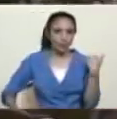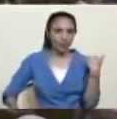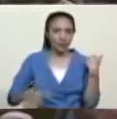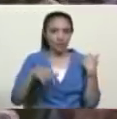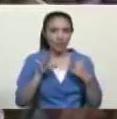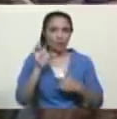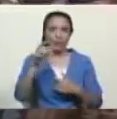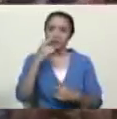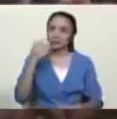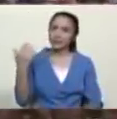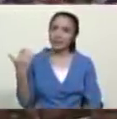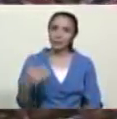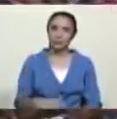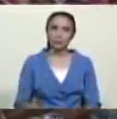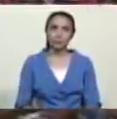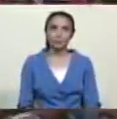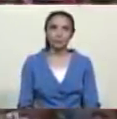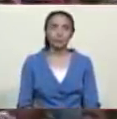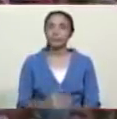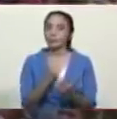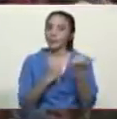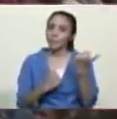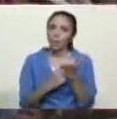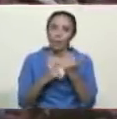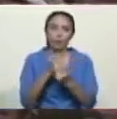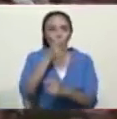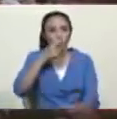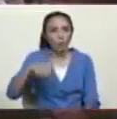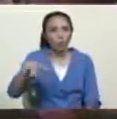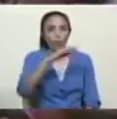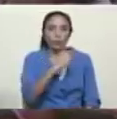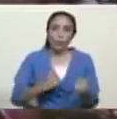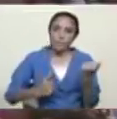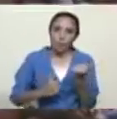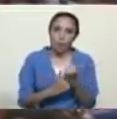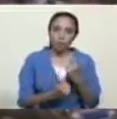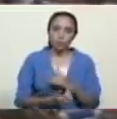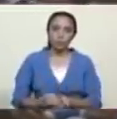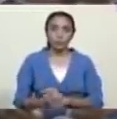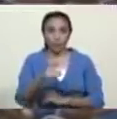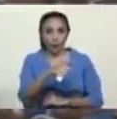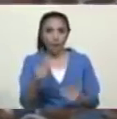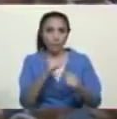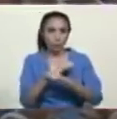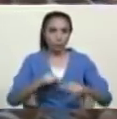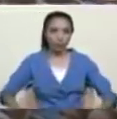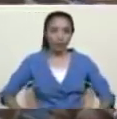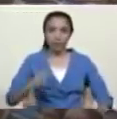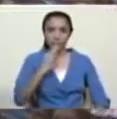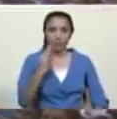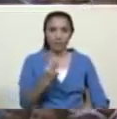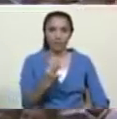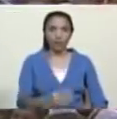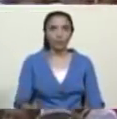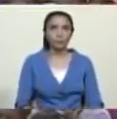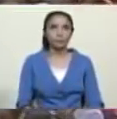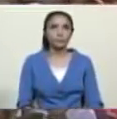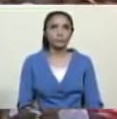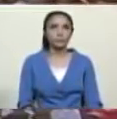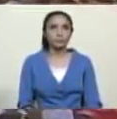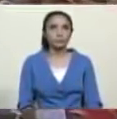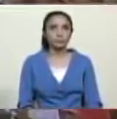República. Con el apoyo de su pueblo. Tenía que ser Portuguesa. Tenía que